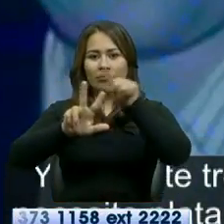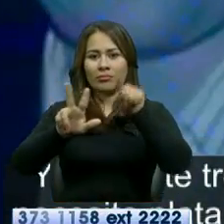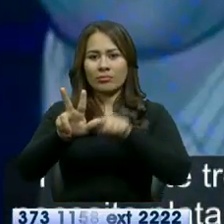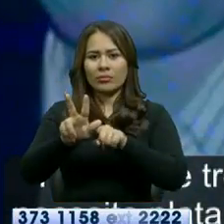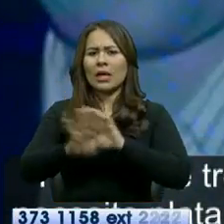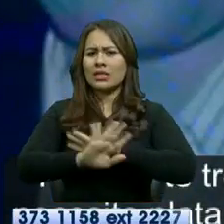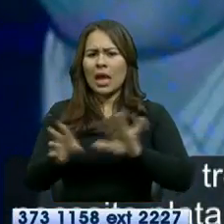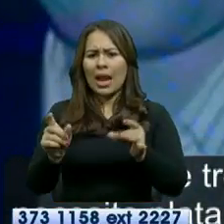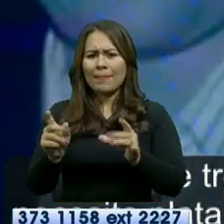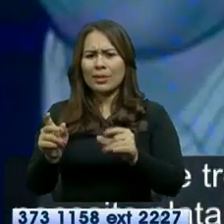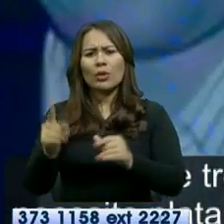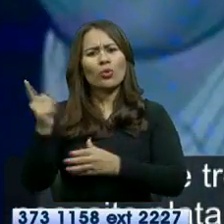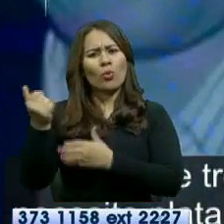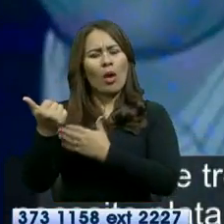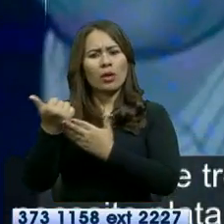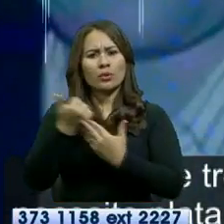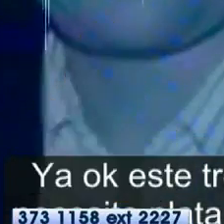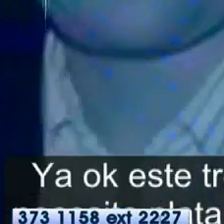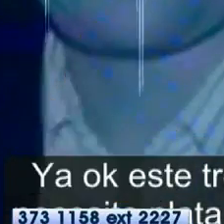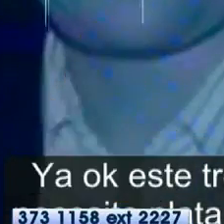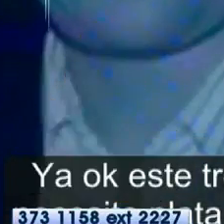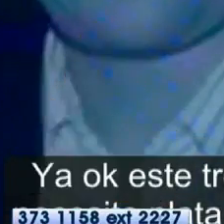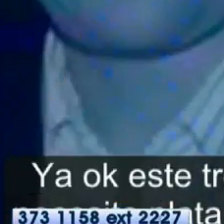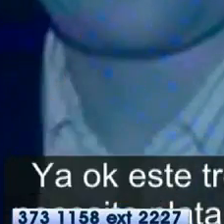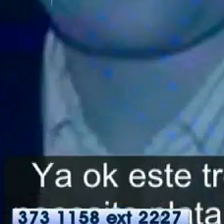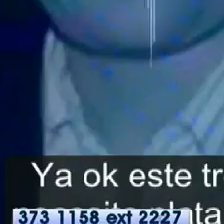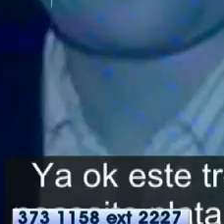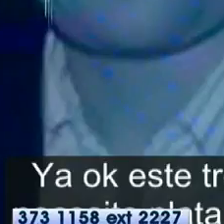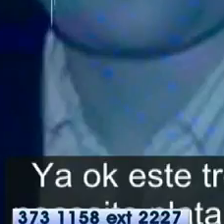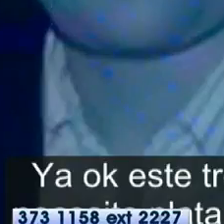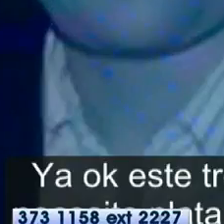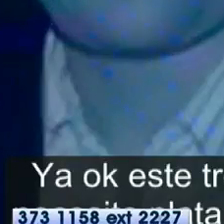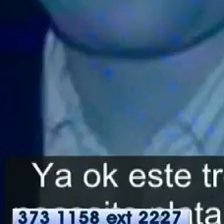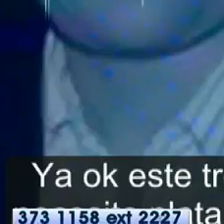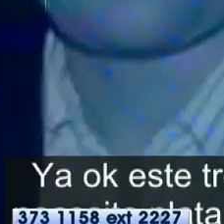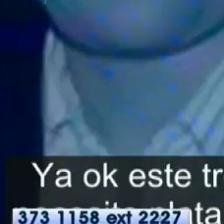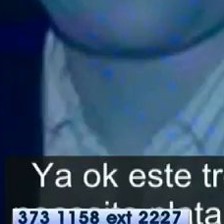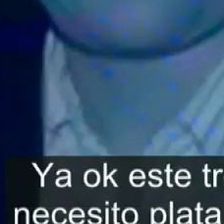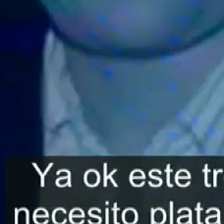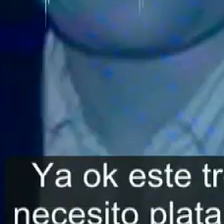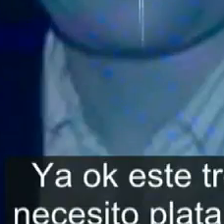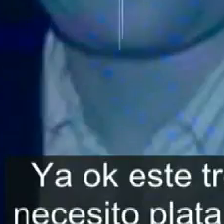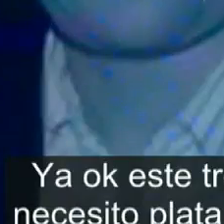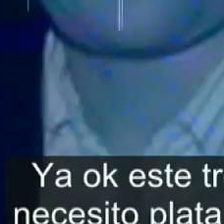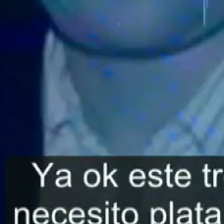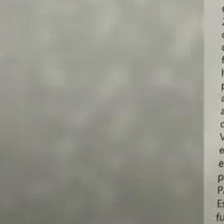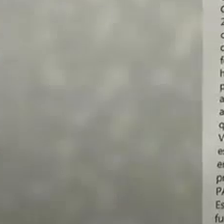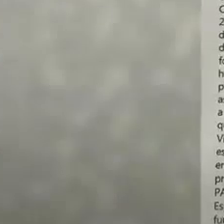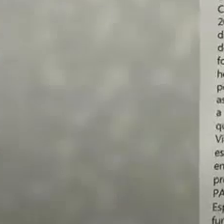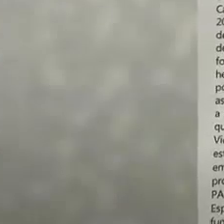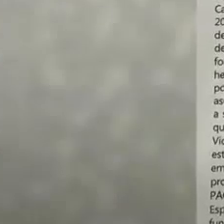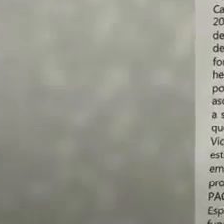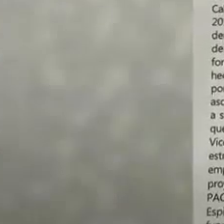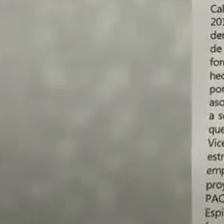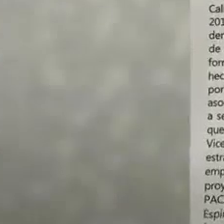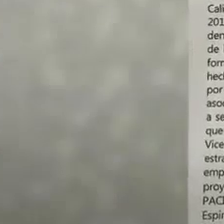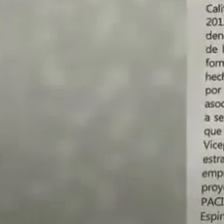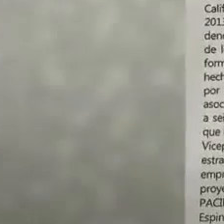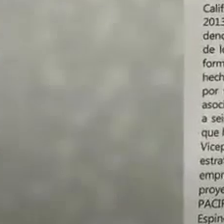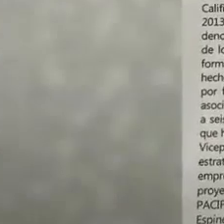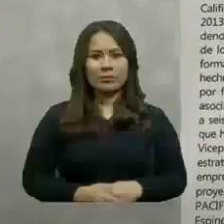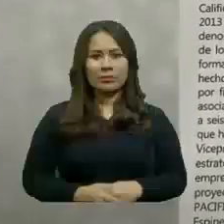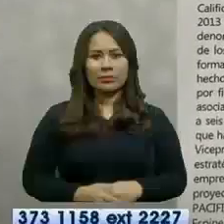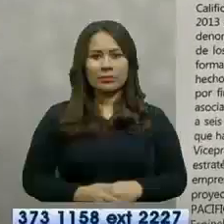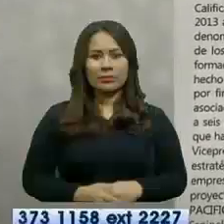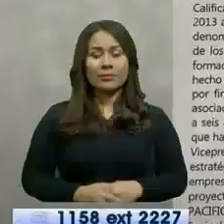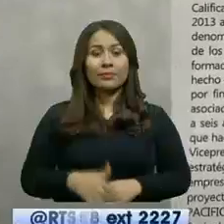así rapiditas quiero que me ayudes. Necesito plata para la campaña de vidrio. El cuarto elemento, la transcripción de la información obtenida